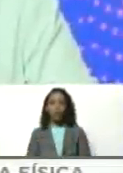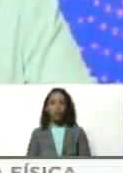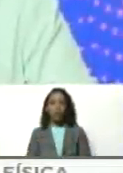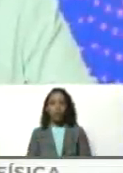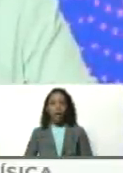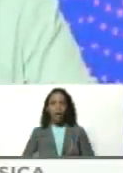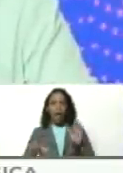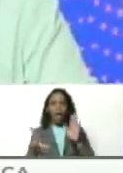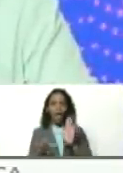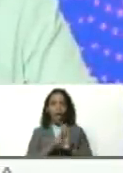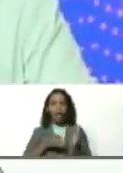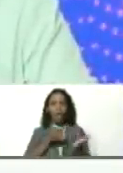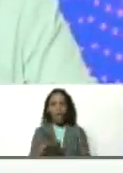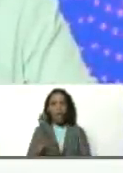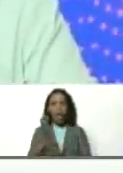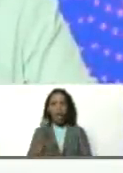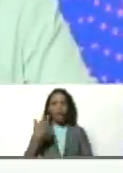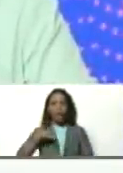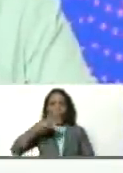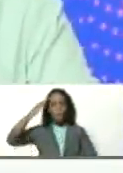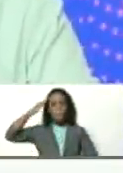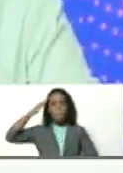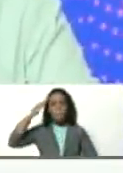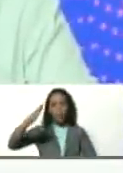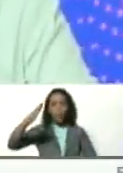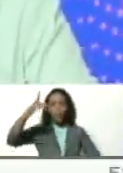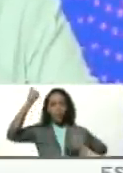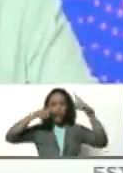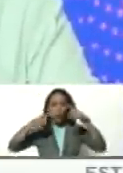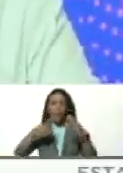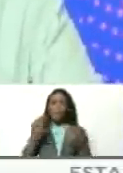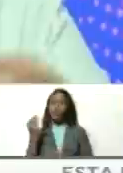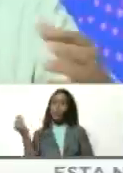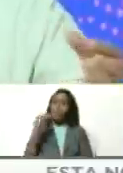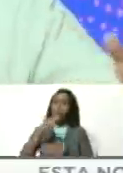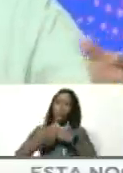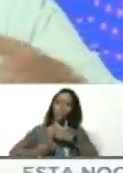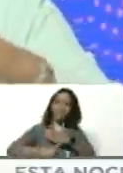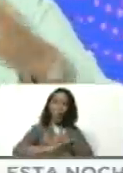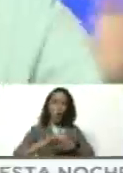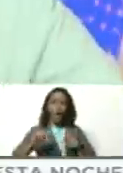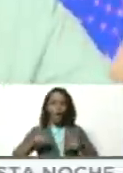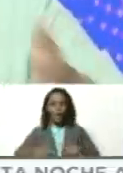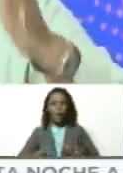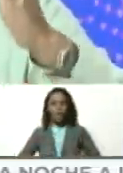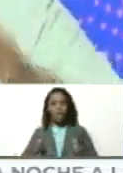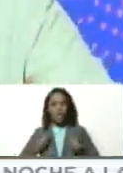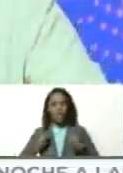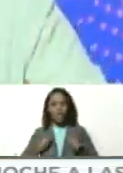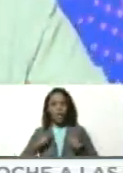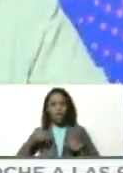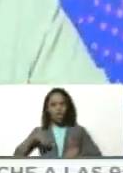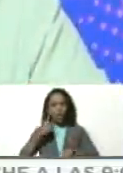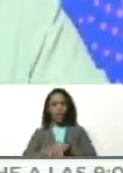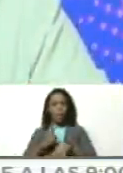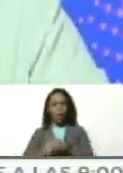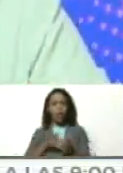Leal a nuestro comandante Hugo Chávez, mucho más allá de estas vidas y de estos tiempos, la